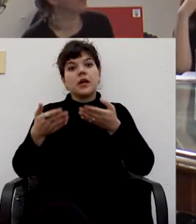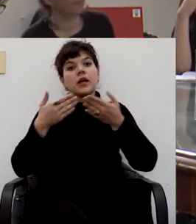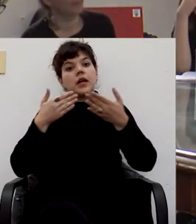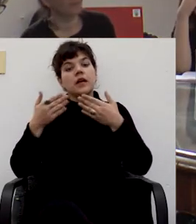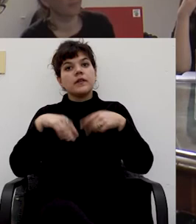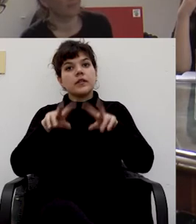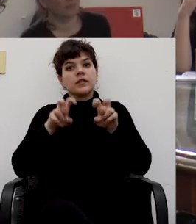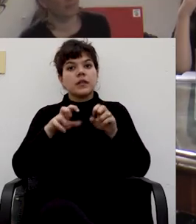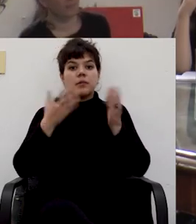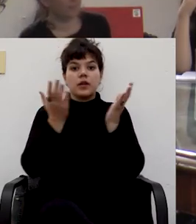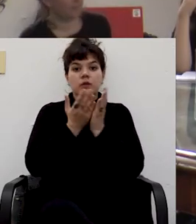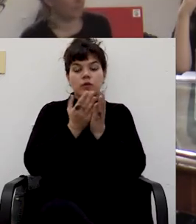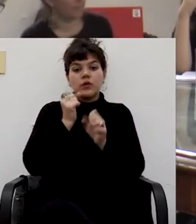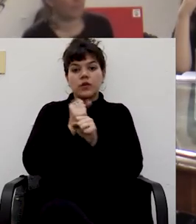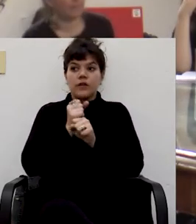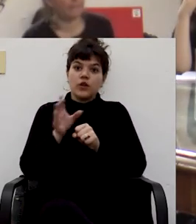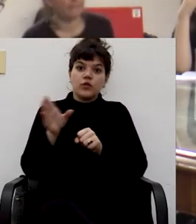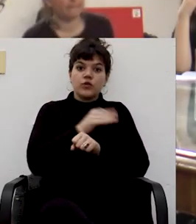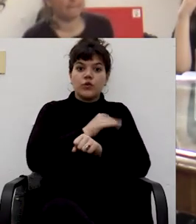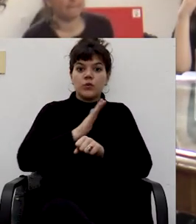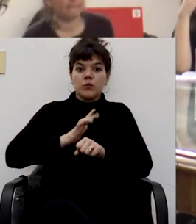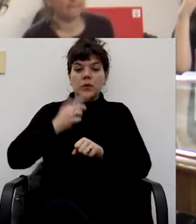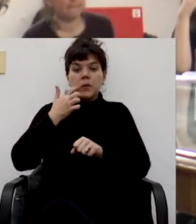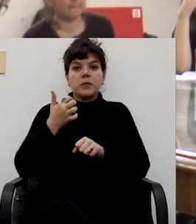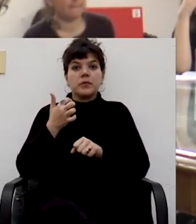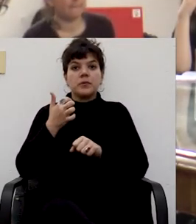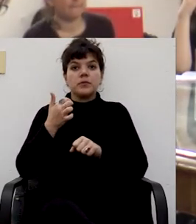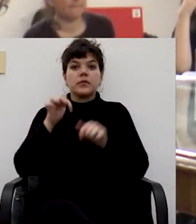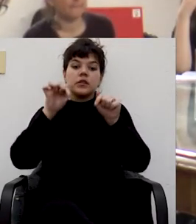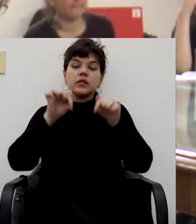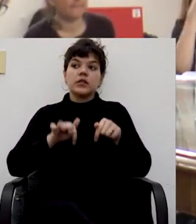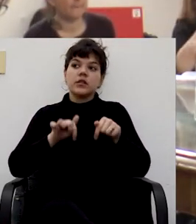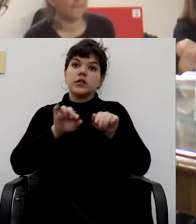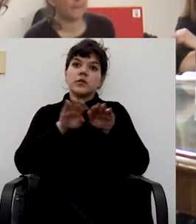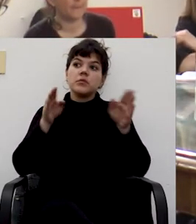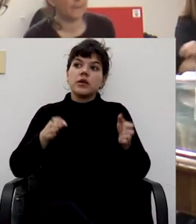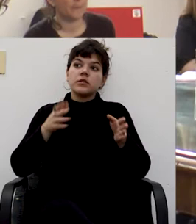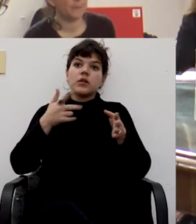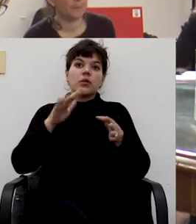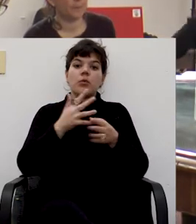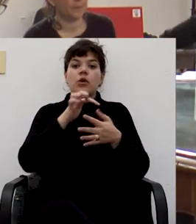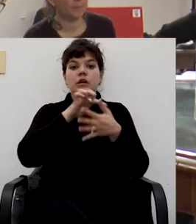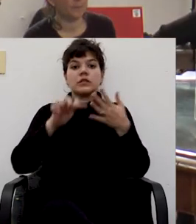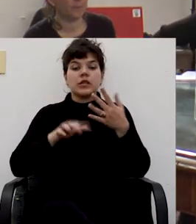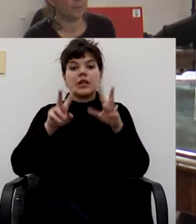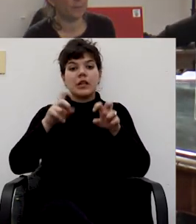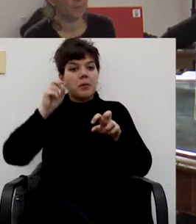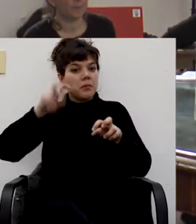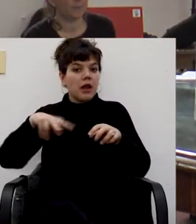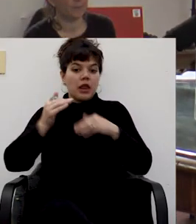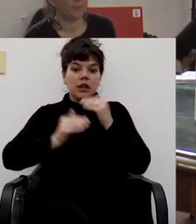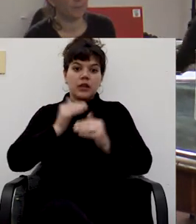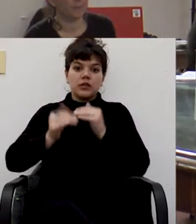condiciones de trabajo, derechos de todas y todos. Esta mesa es uno de los 5 ejes, como decía, del Plan de Desarrollo Institucional del ICE,